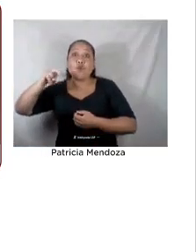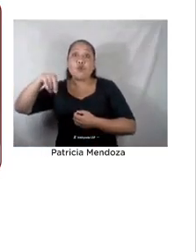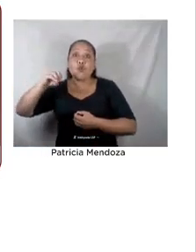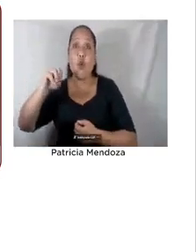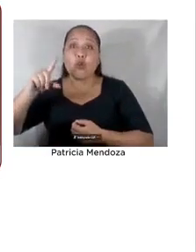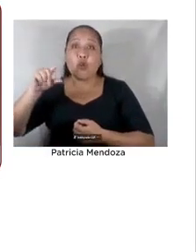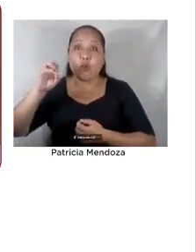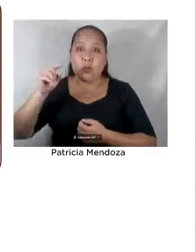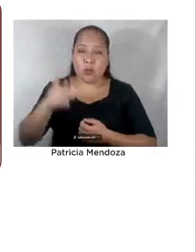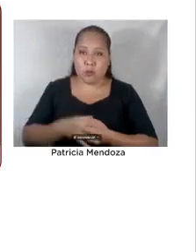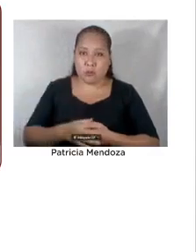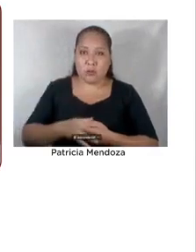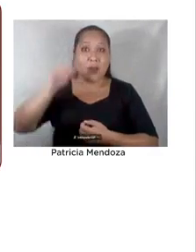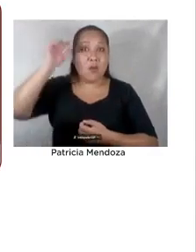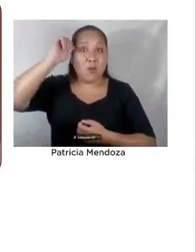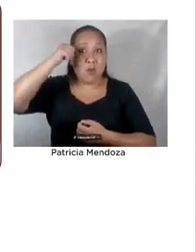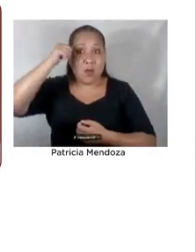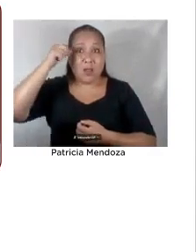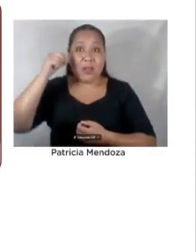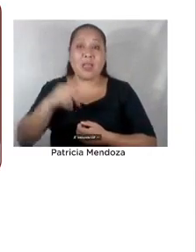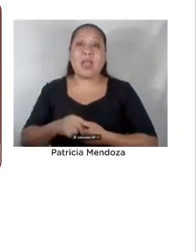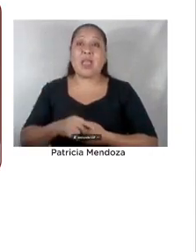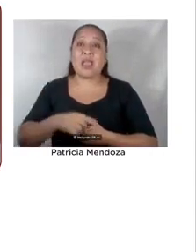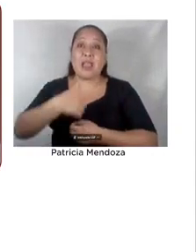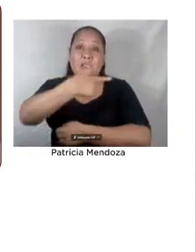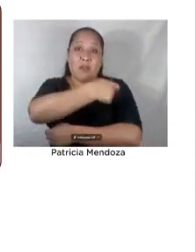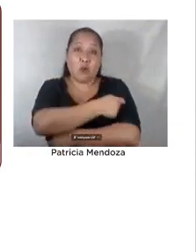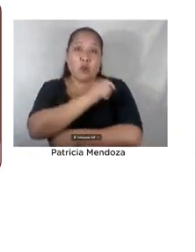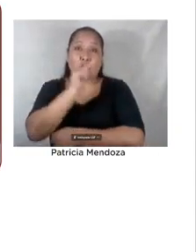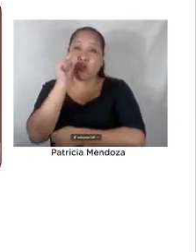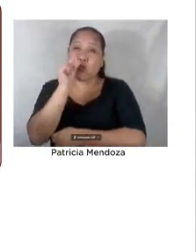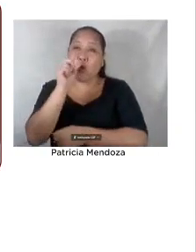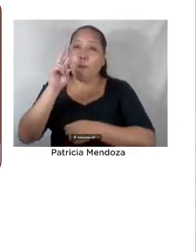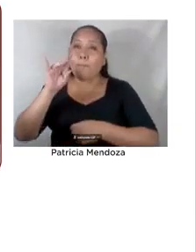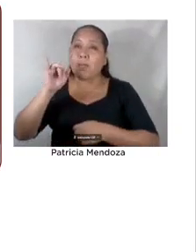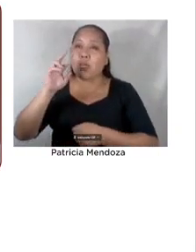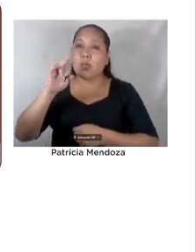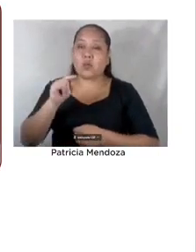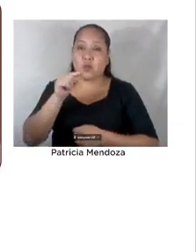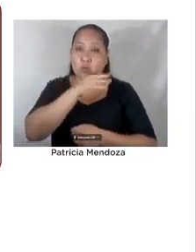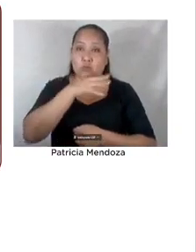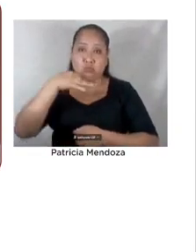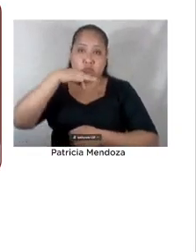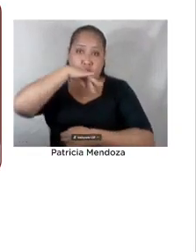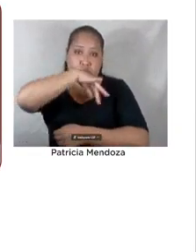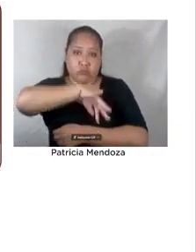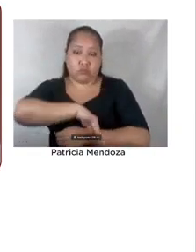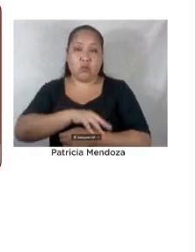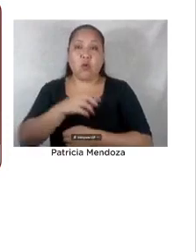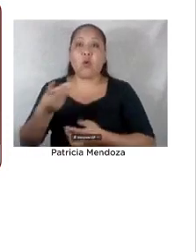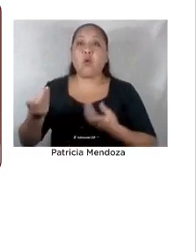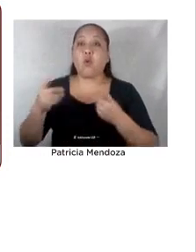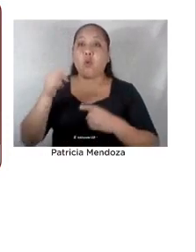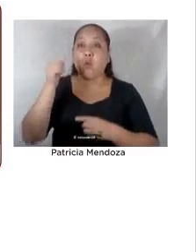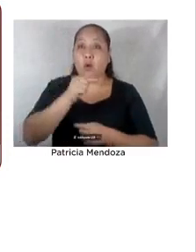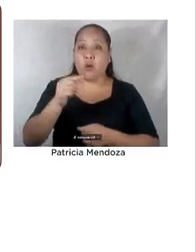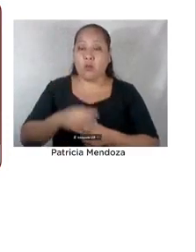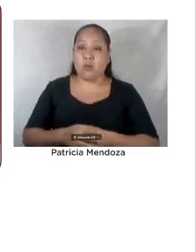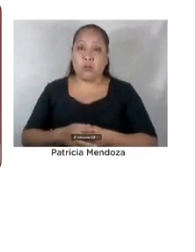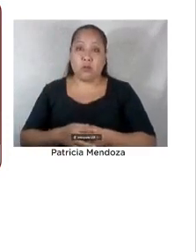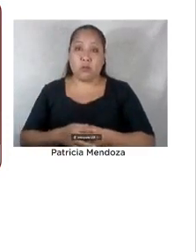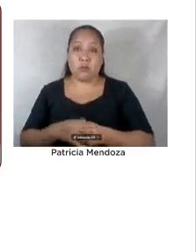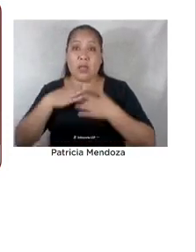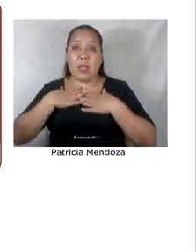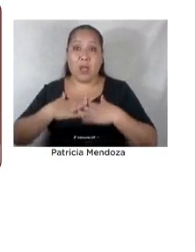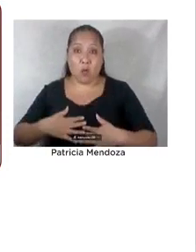que se están introduciendo al organismo, ¿no? Entonces, cuando un organismo tiene su sistema inmunológico competente, funcionando,